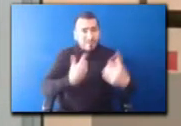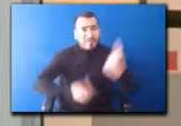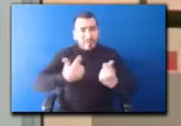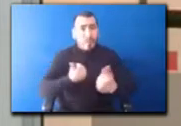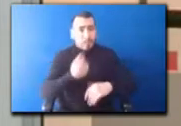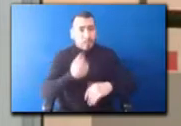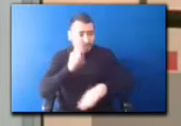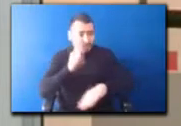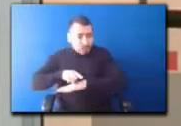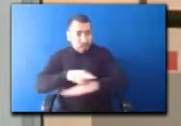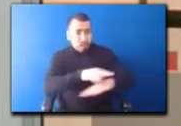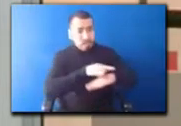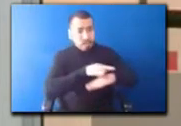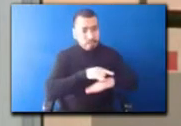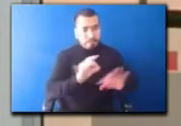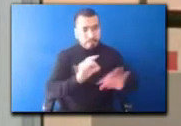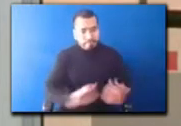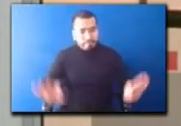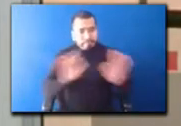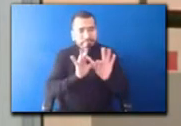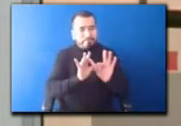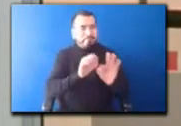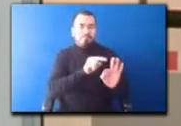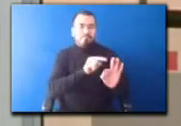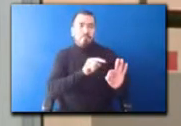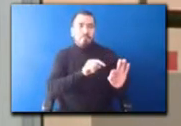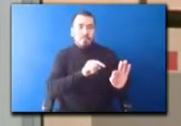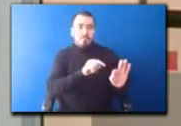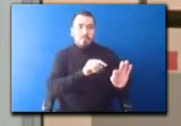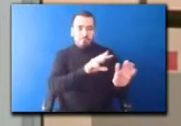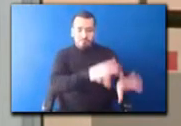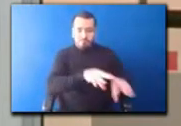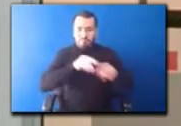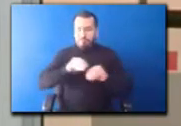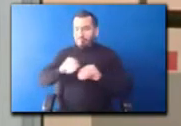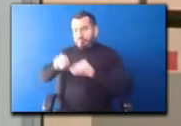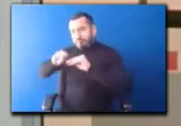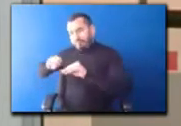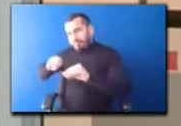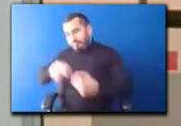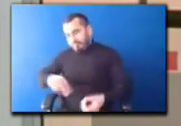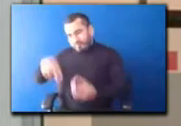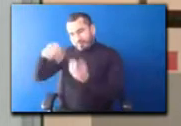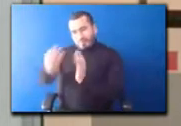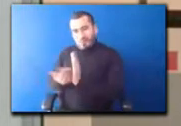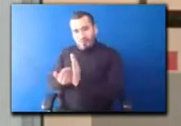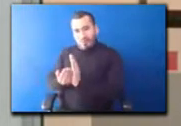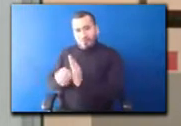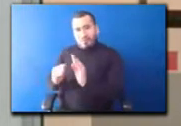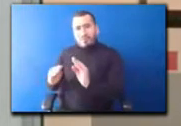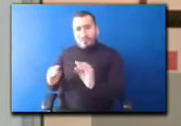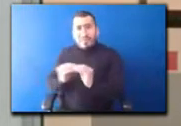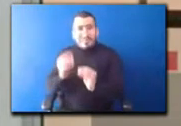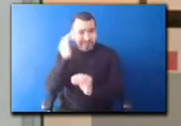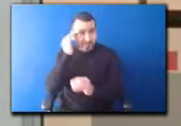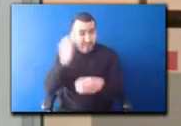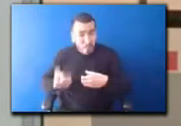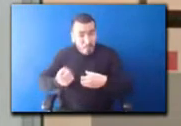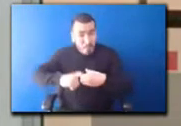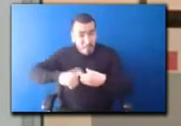muy importante hoy en día en la educación, entendiendo que estamos financiando un gran número de matrículas en